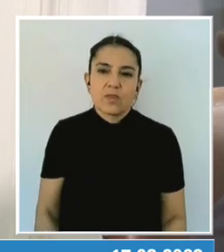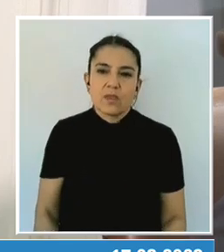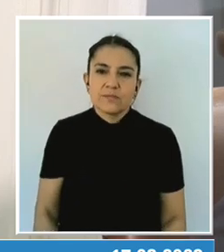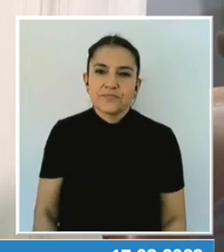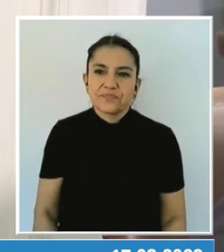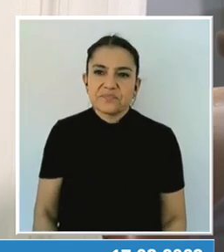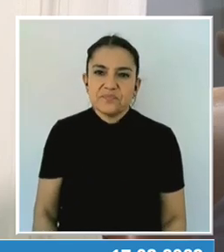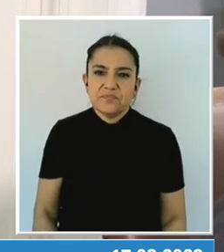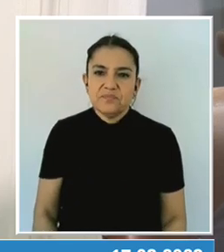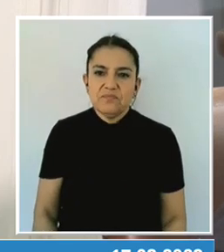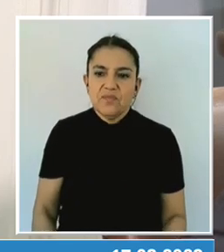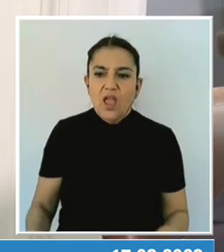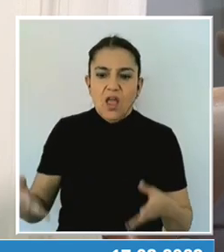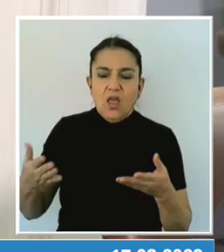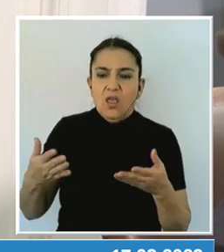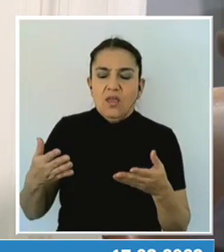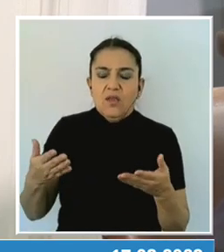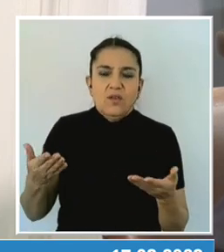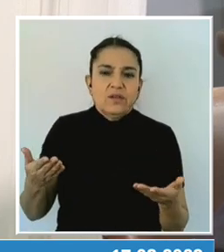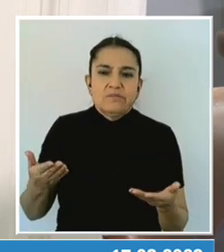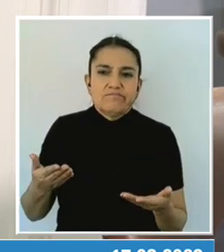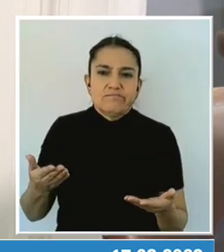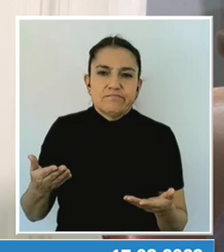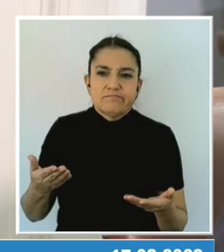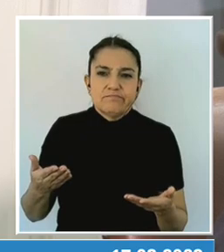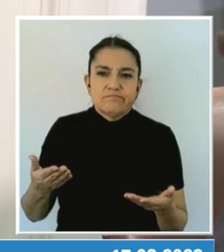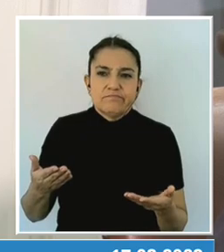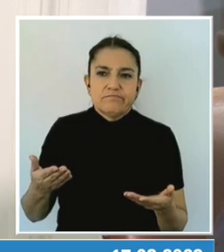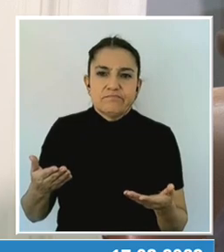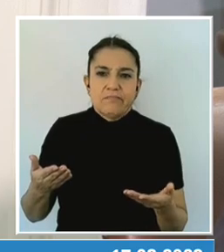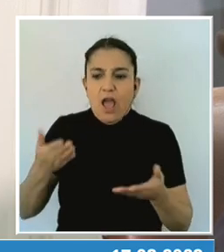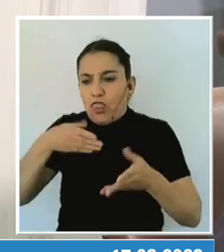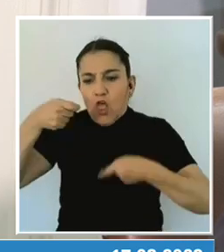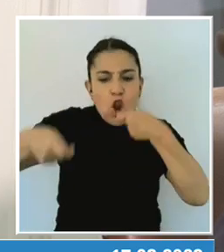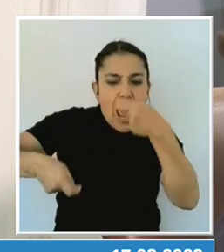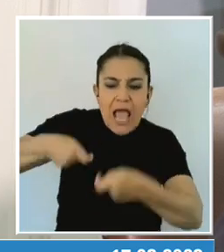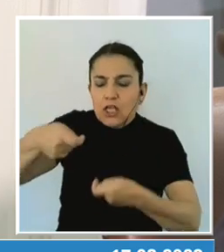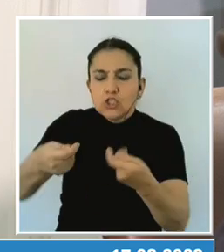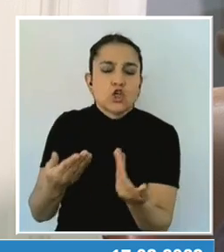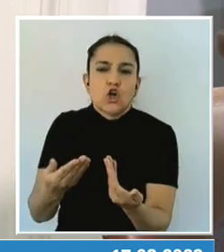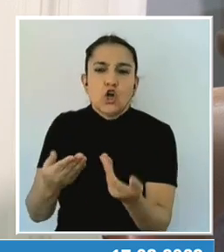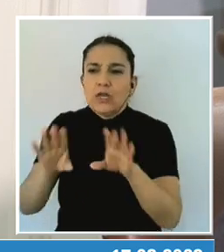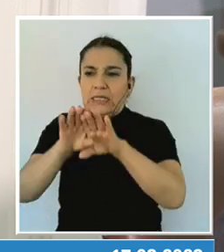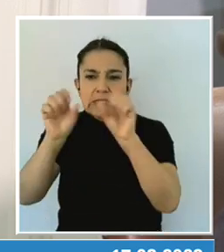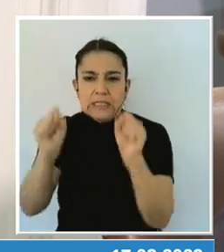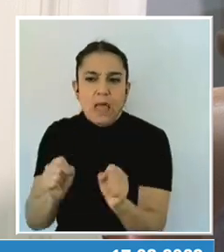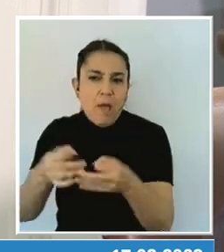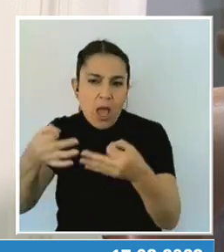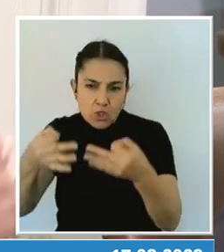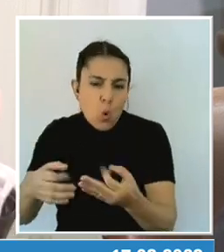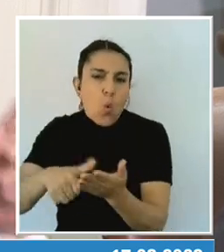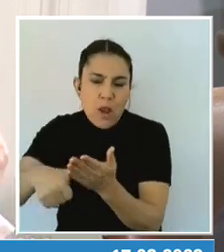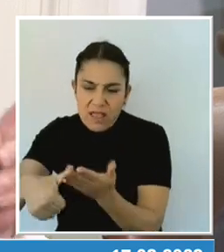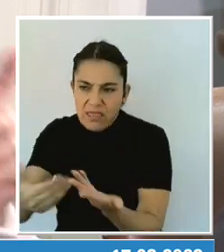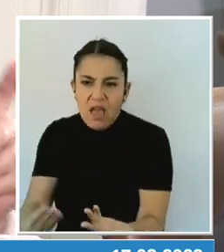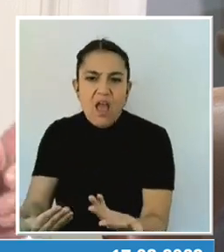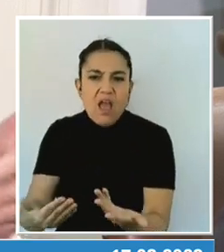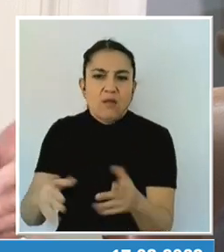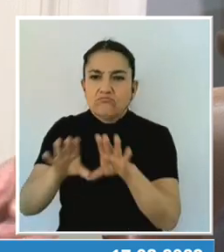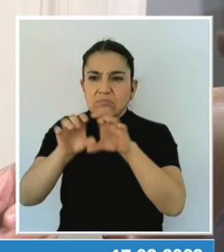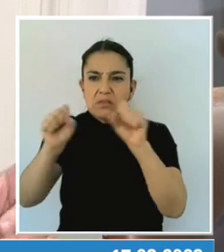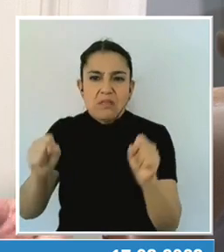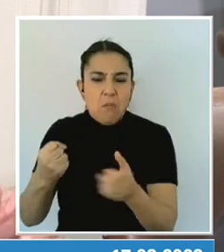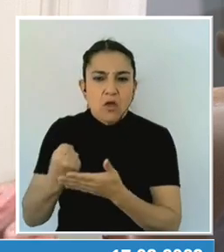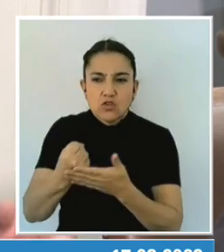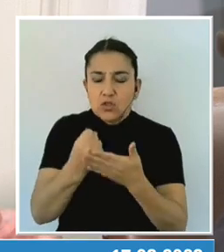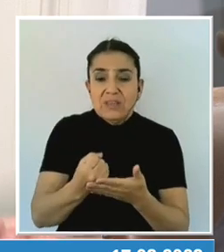donaciones, ¿no es cierto?, para sistemas de seguridad, sistemas de solidaridad, y que hay 700 de esos